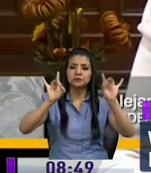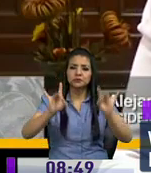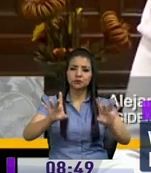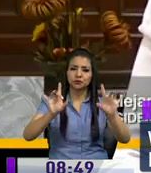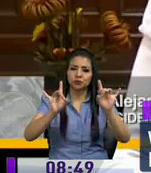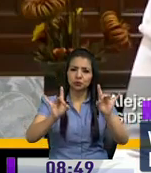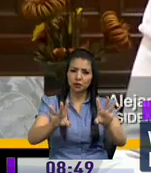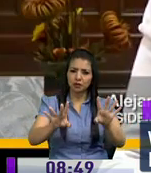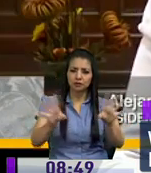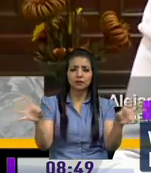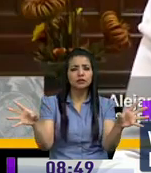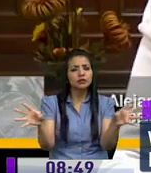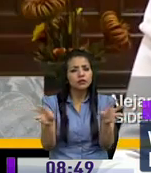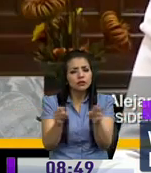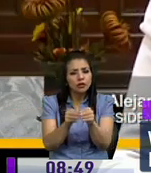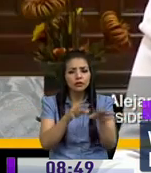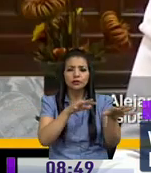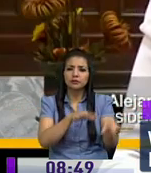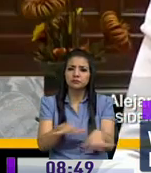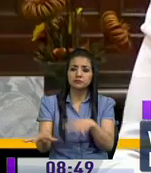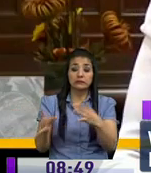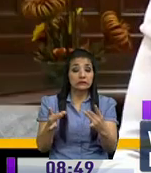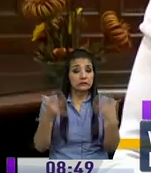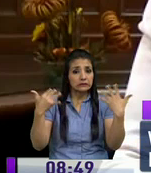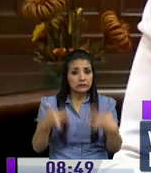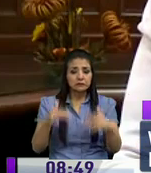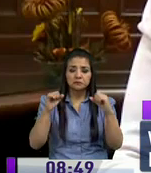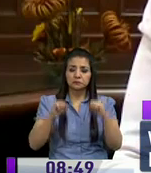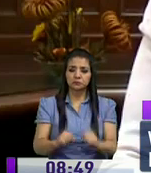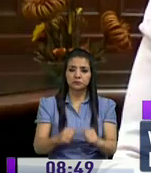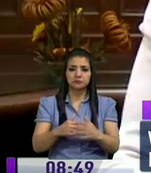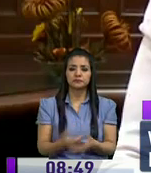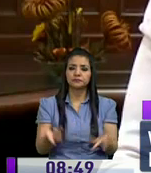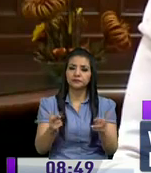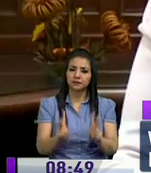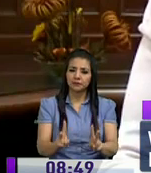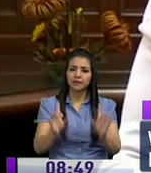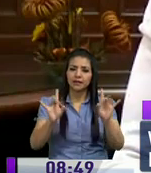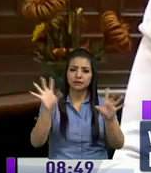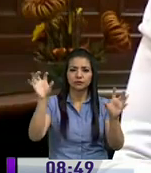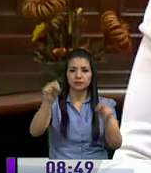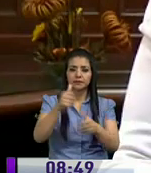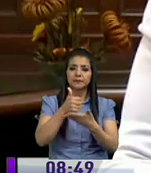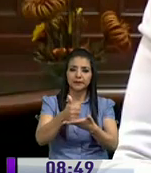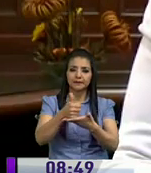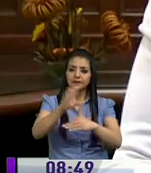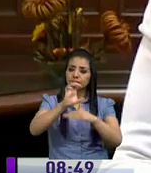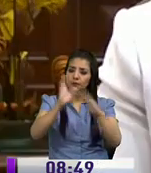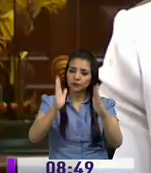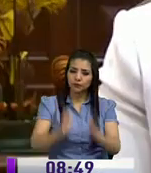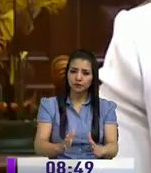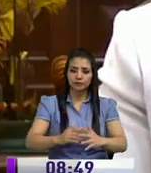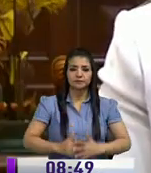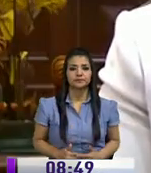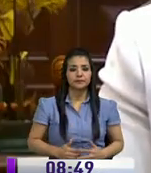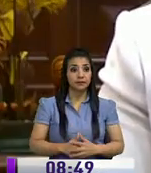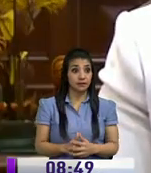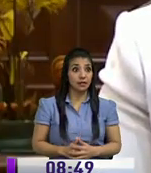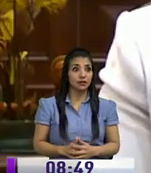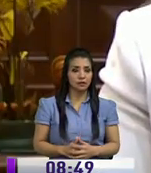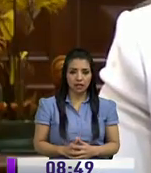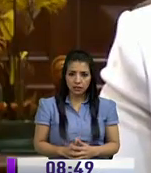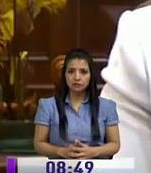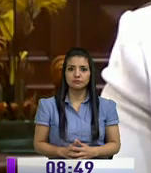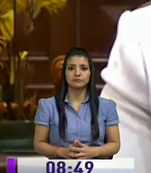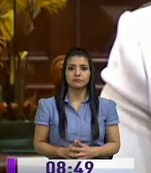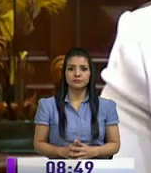les acompañe en el ejercicio de sus delicadas funciones y el mayor de los éxitos en beneficio de todos los ecuatorianos. Así, con este